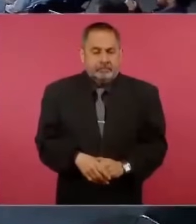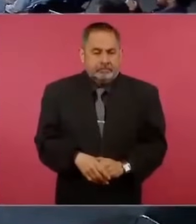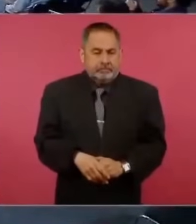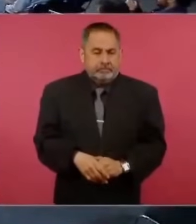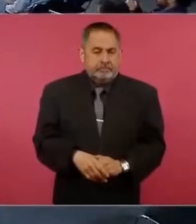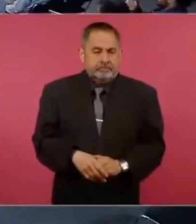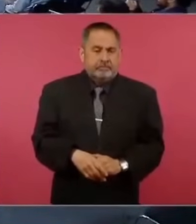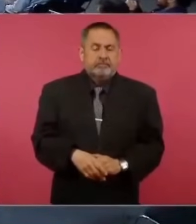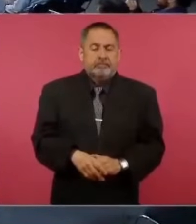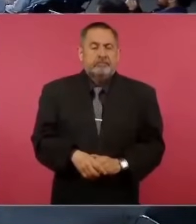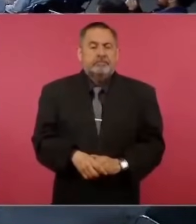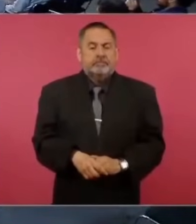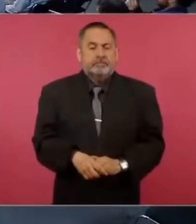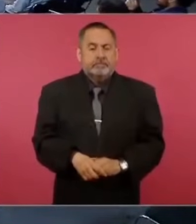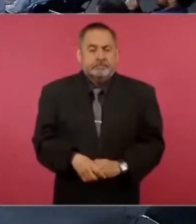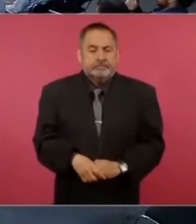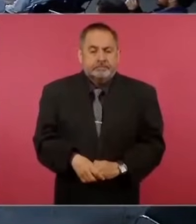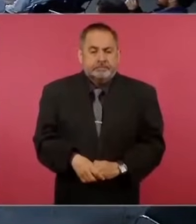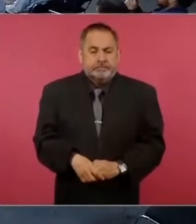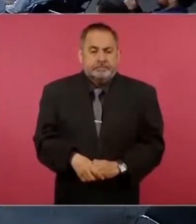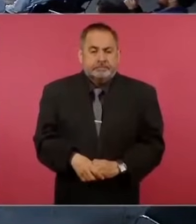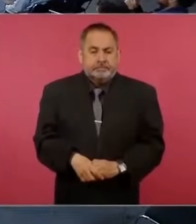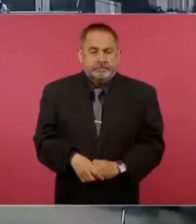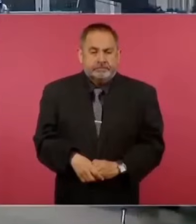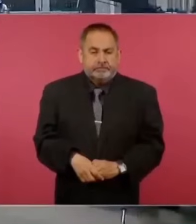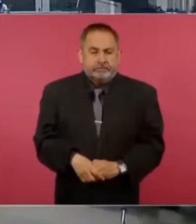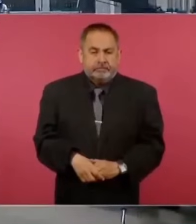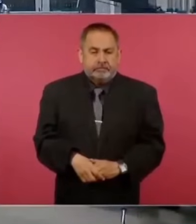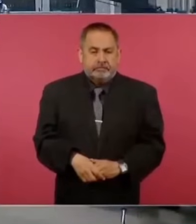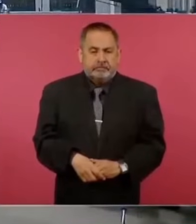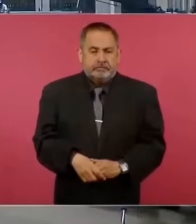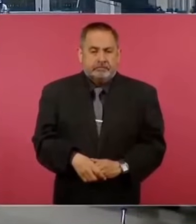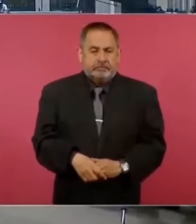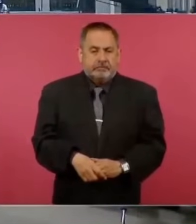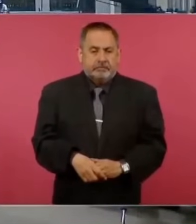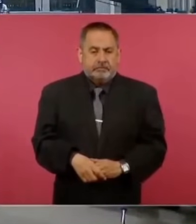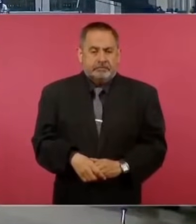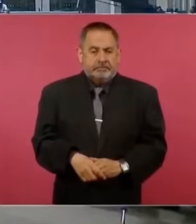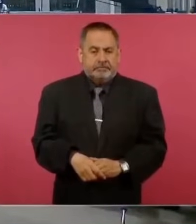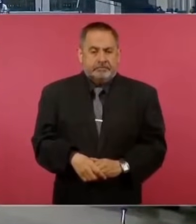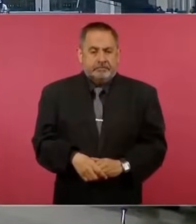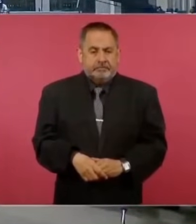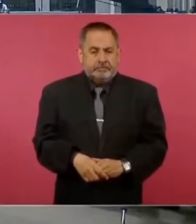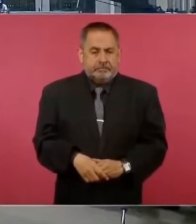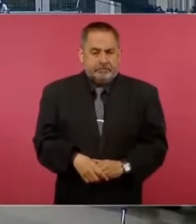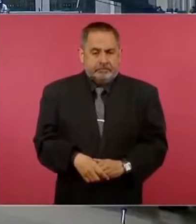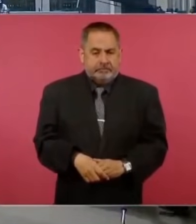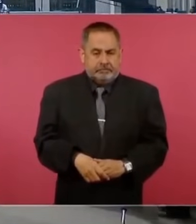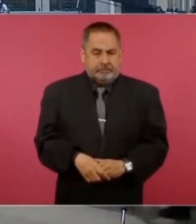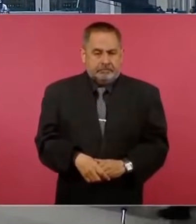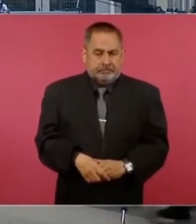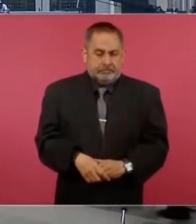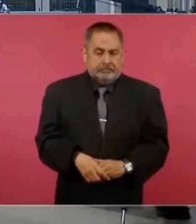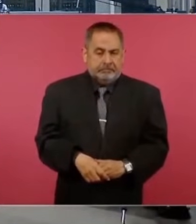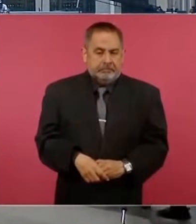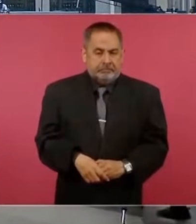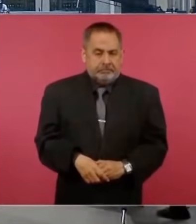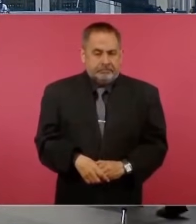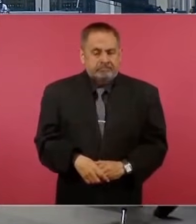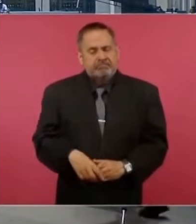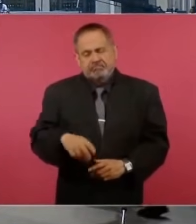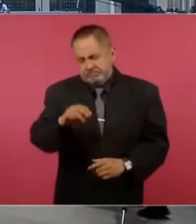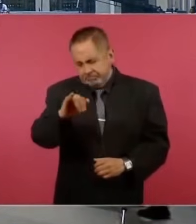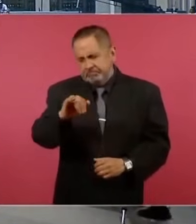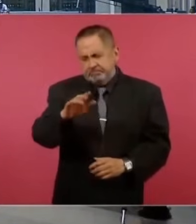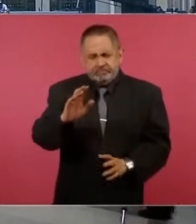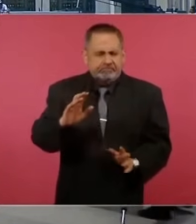No hay estas medidas cautelares para resguardar las instalaciones de la embajada en Quito. Sí